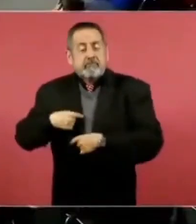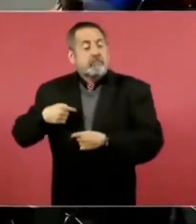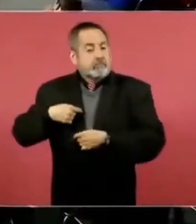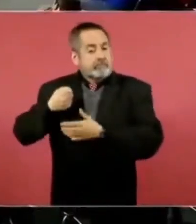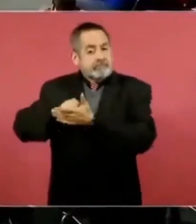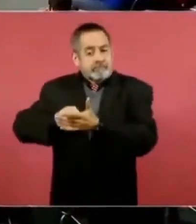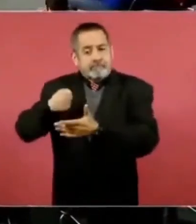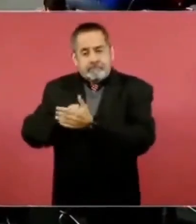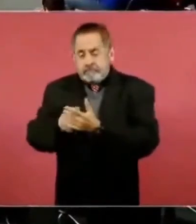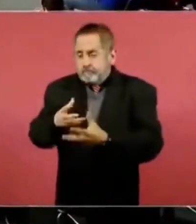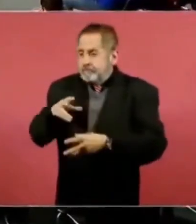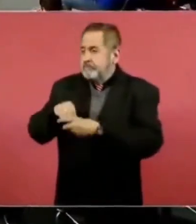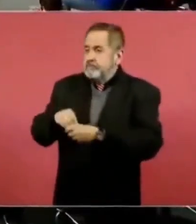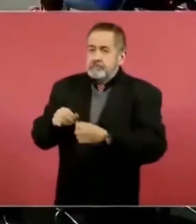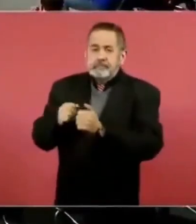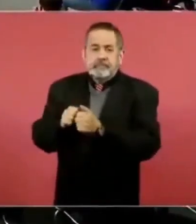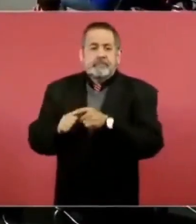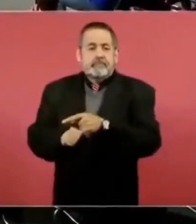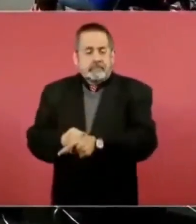movimientos